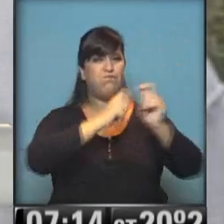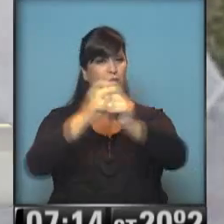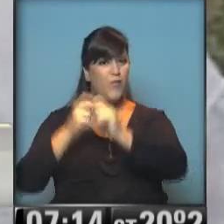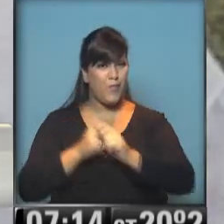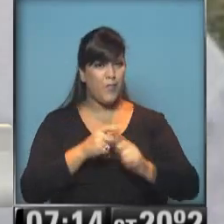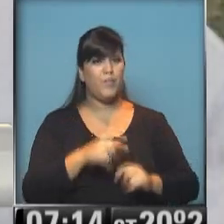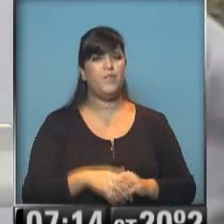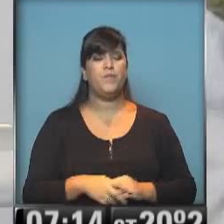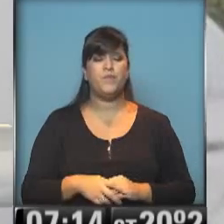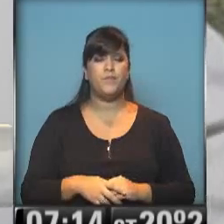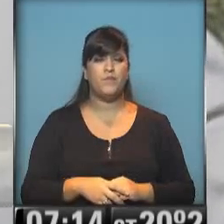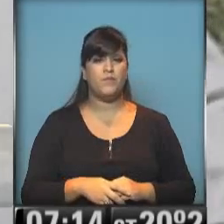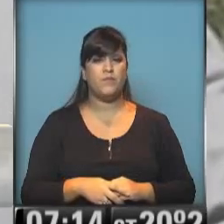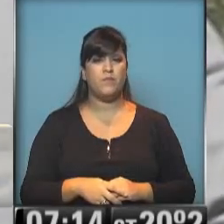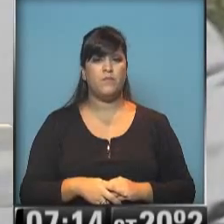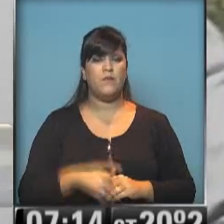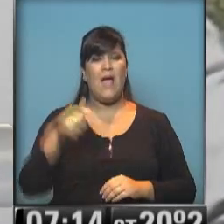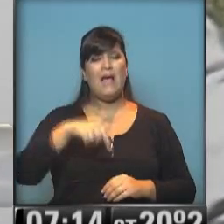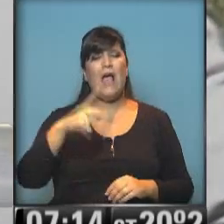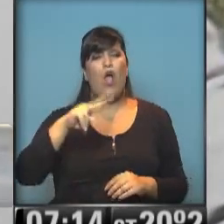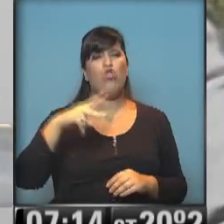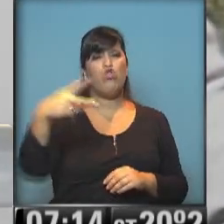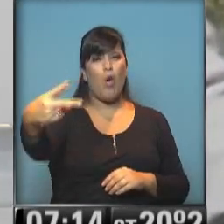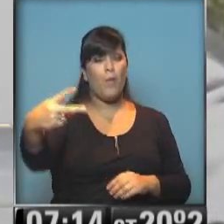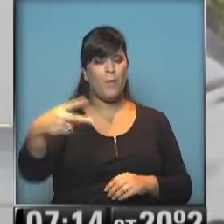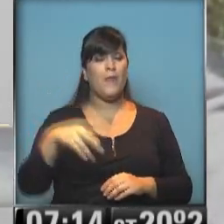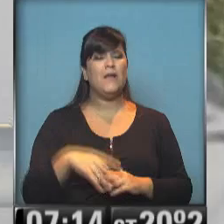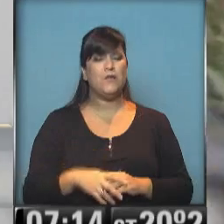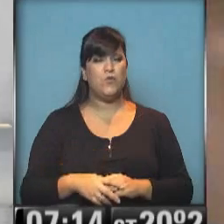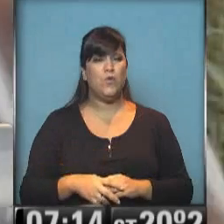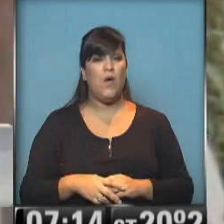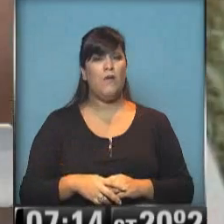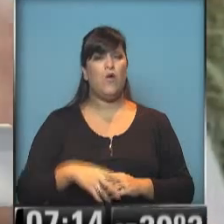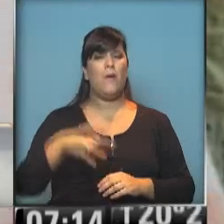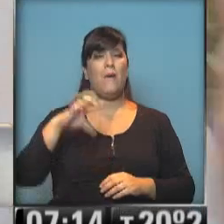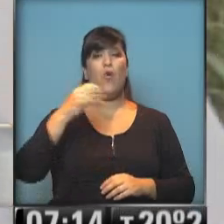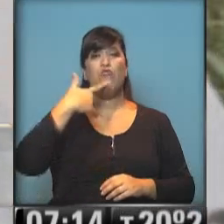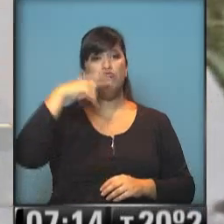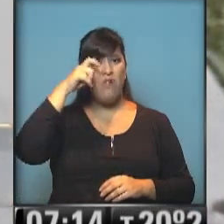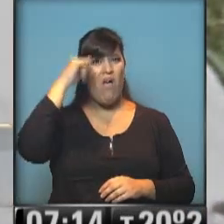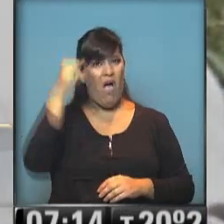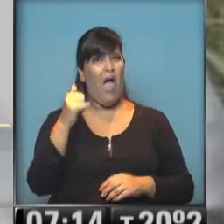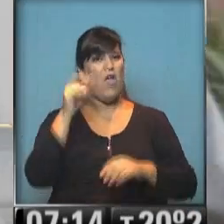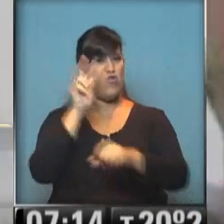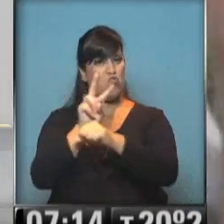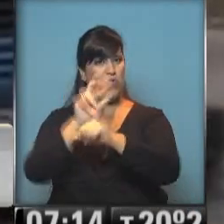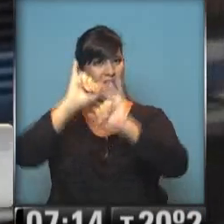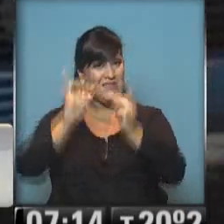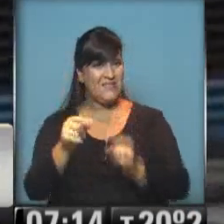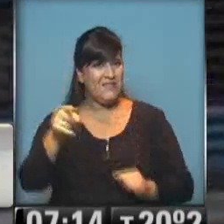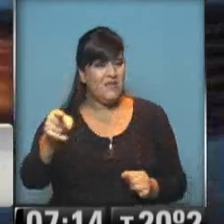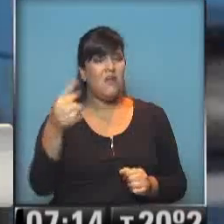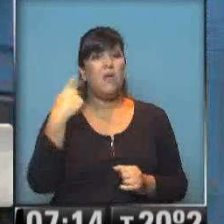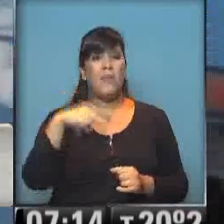históricas. Y acá, 200 metros hacia el sur, yendo para Pose, pasa una vía de escurrimiento. Y esta vía de escurrimiento,